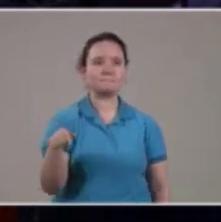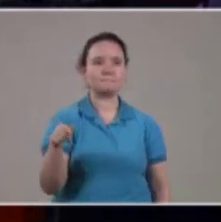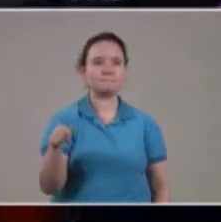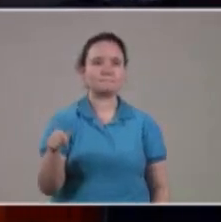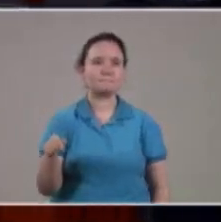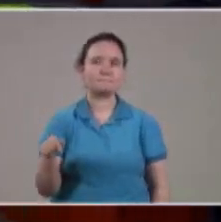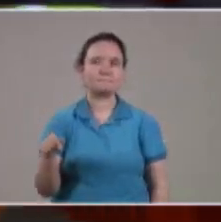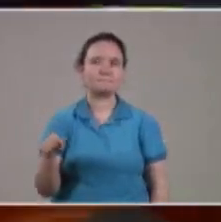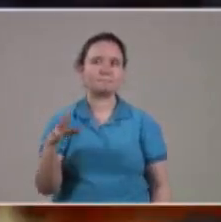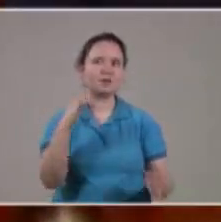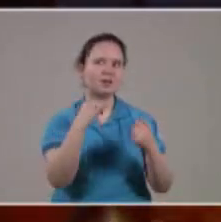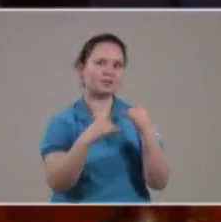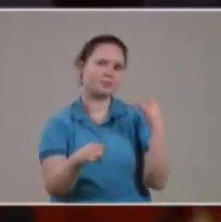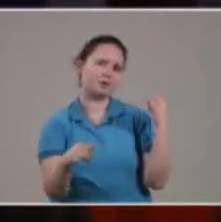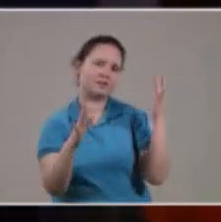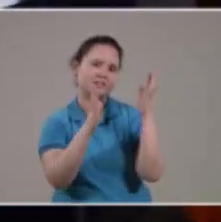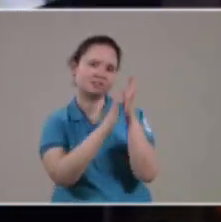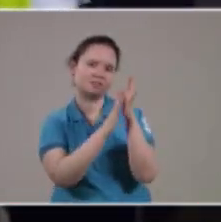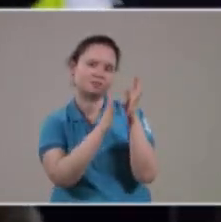Se me hizo